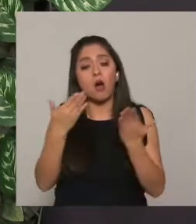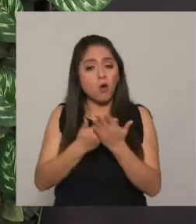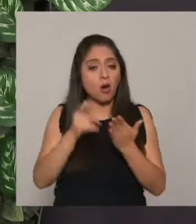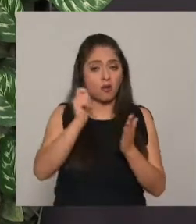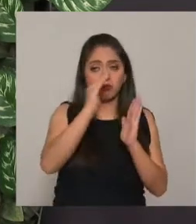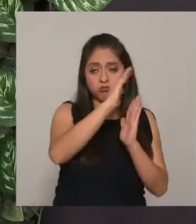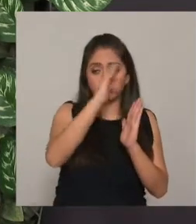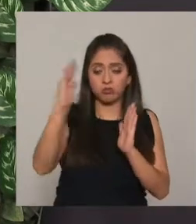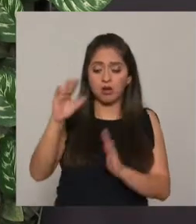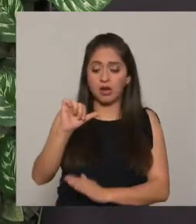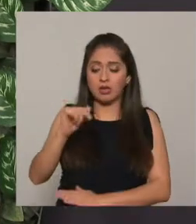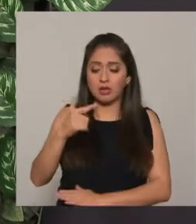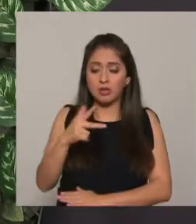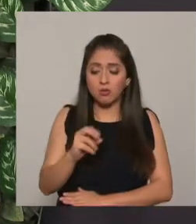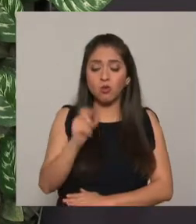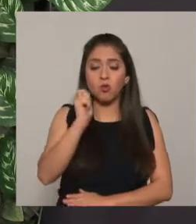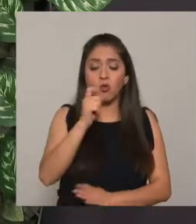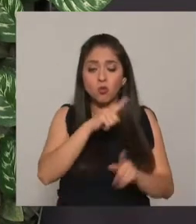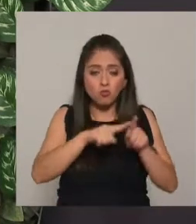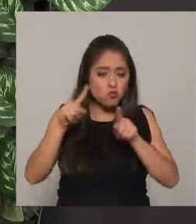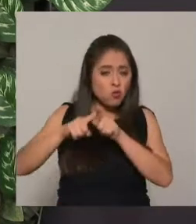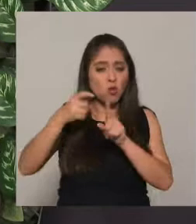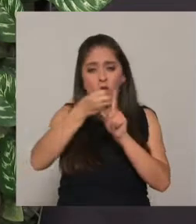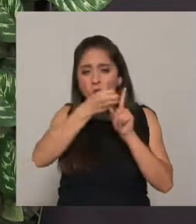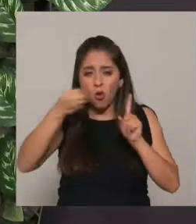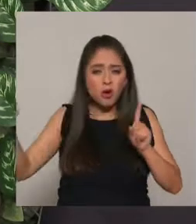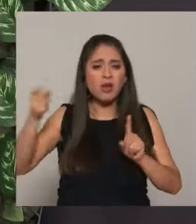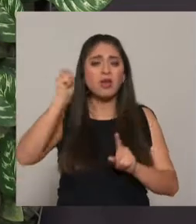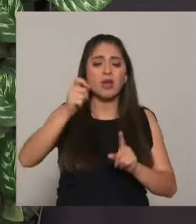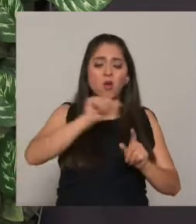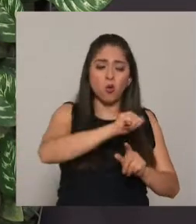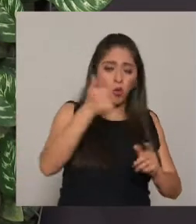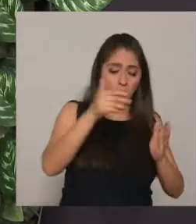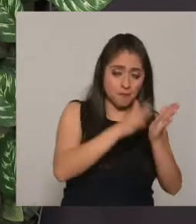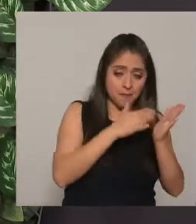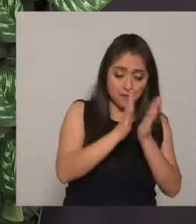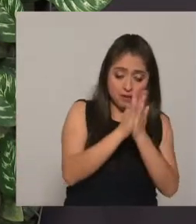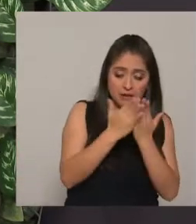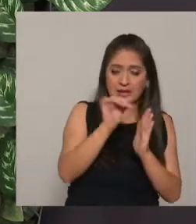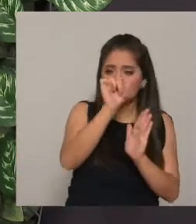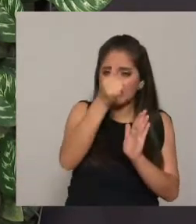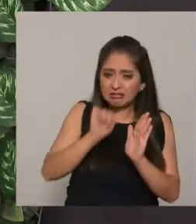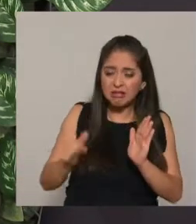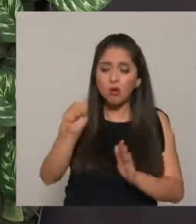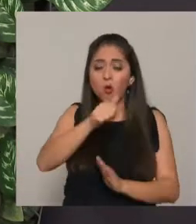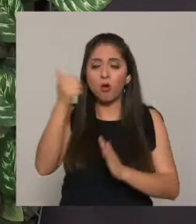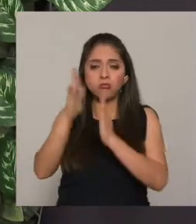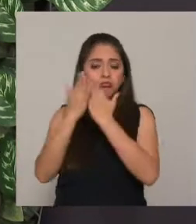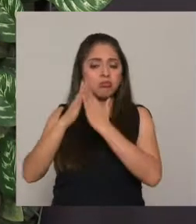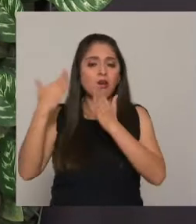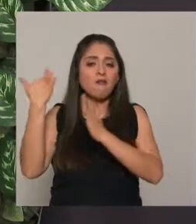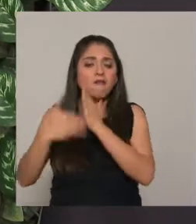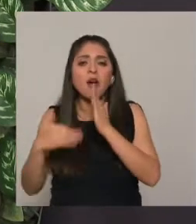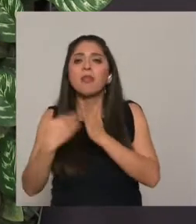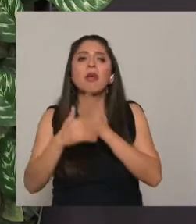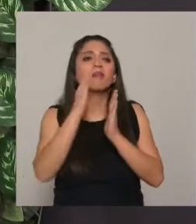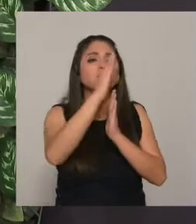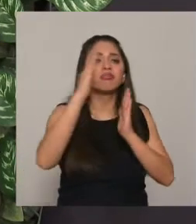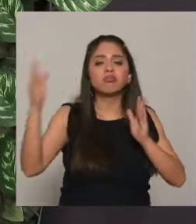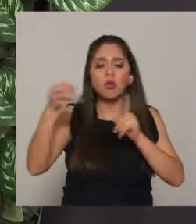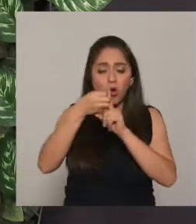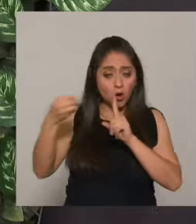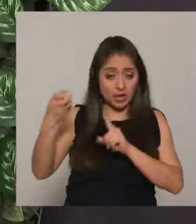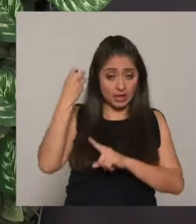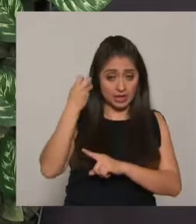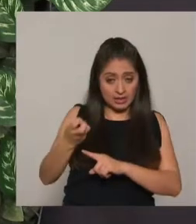una etapa de inventario, ver qué libros están dañados, qué libros faltan, sí, porque ha sido un proceso largo de desatención de este